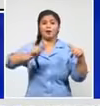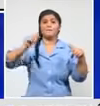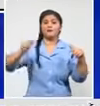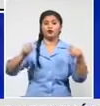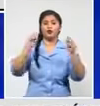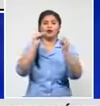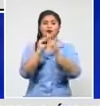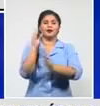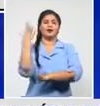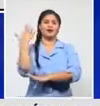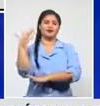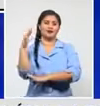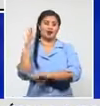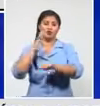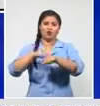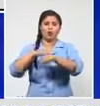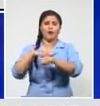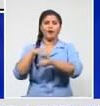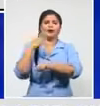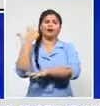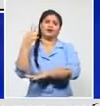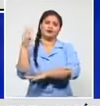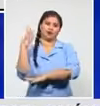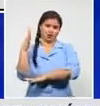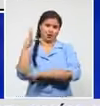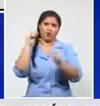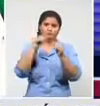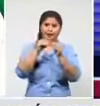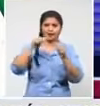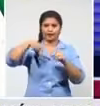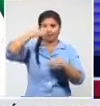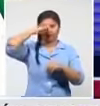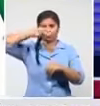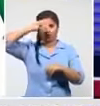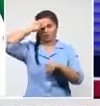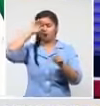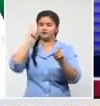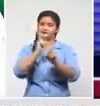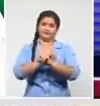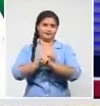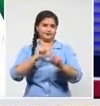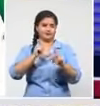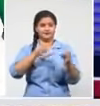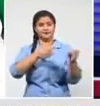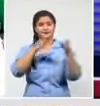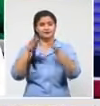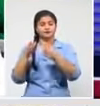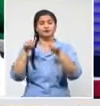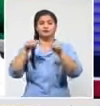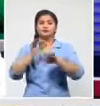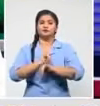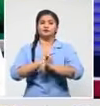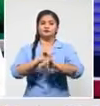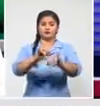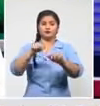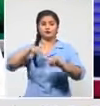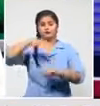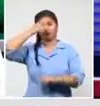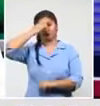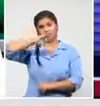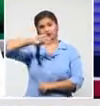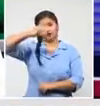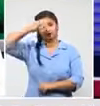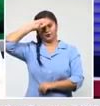importados. Esta es nuestra realidad, este es el comportamiento que está teniendo la pandemia